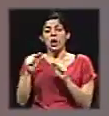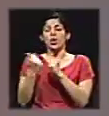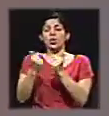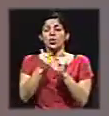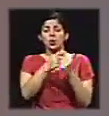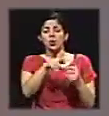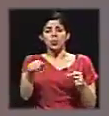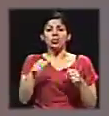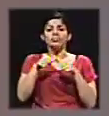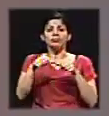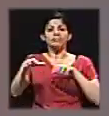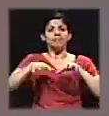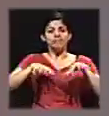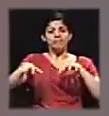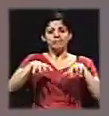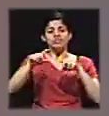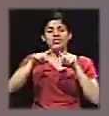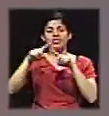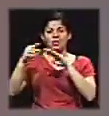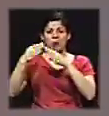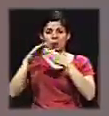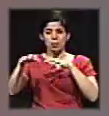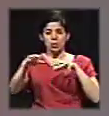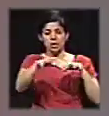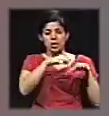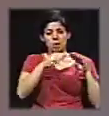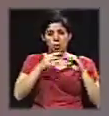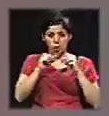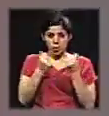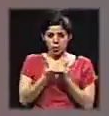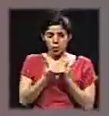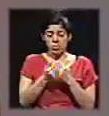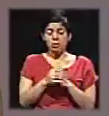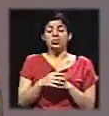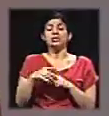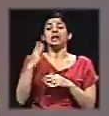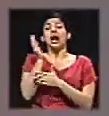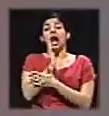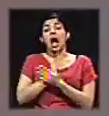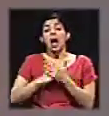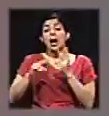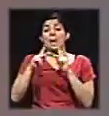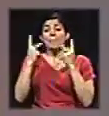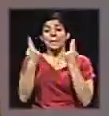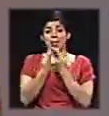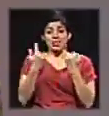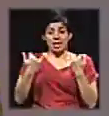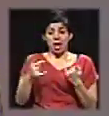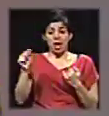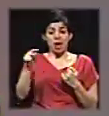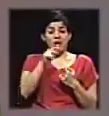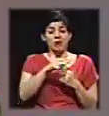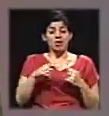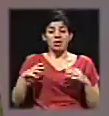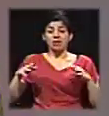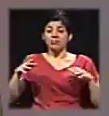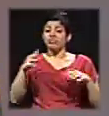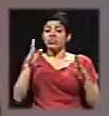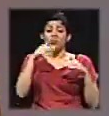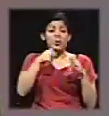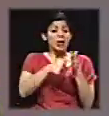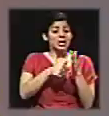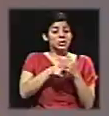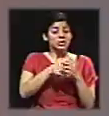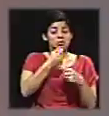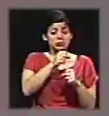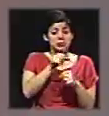muy activos en las diferentes comunidades del país. Y aunque los partidos están enfrentando el problema de que como no hay elecciones municipales al